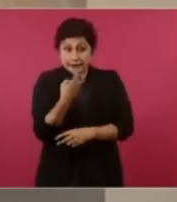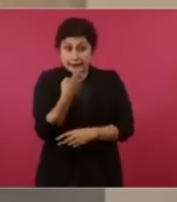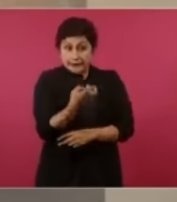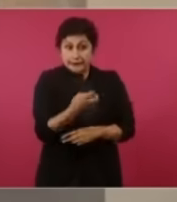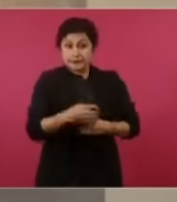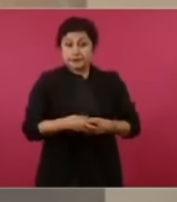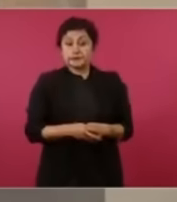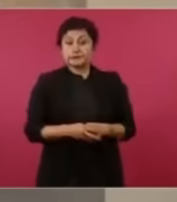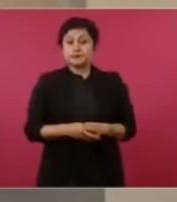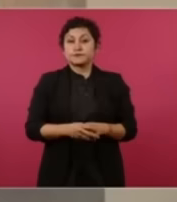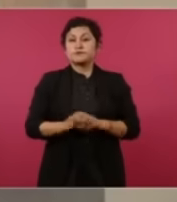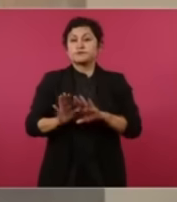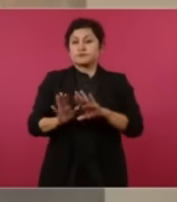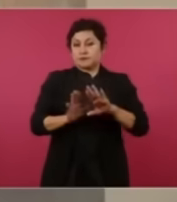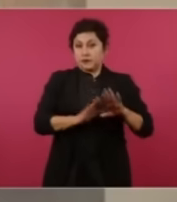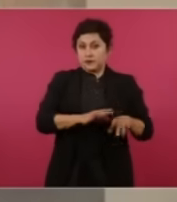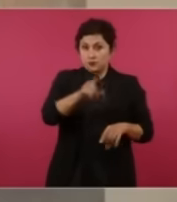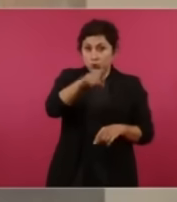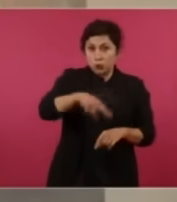Por aquellos que dudan